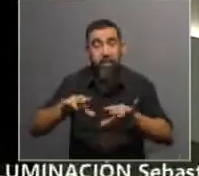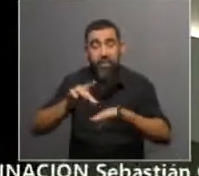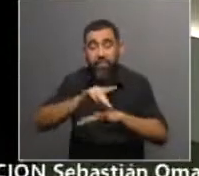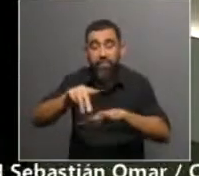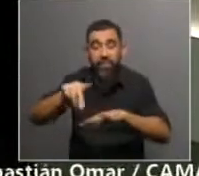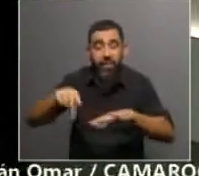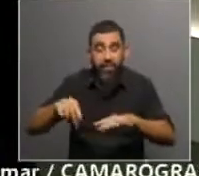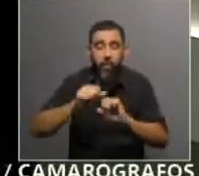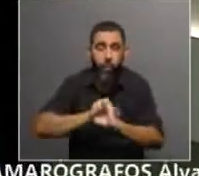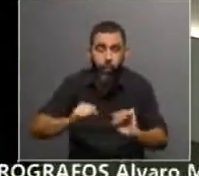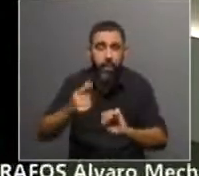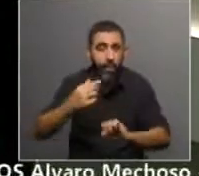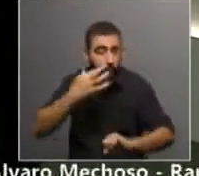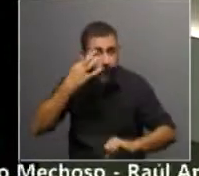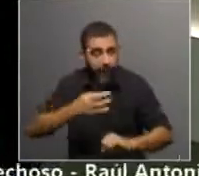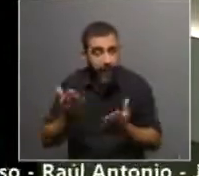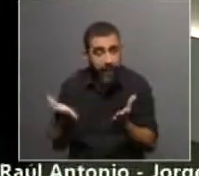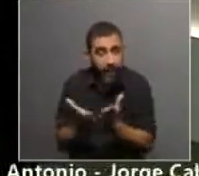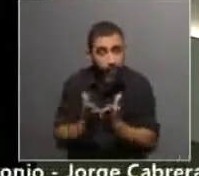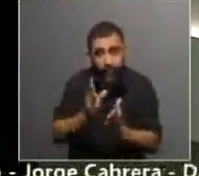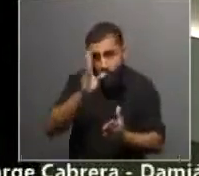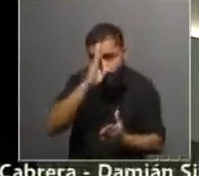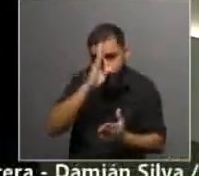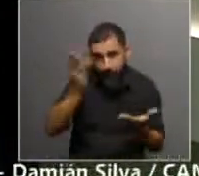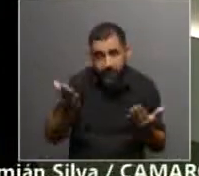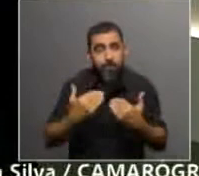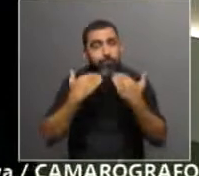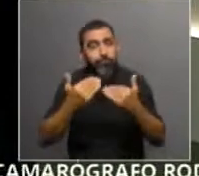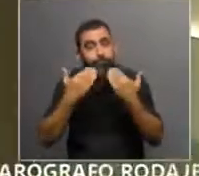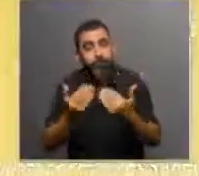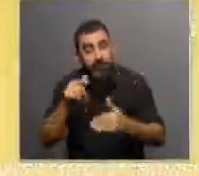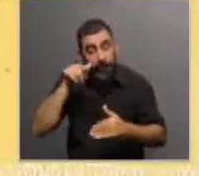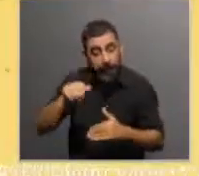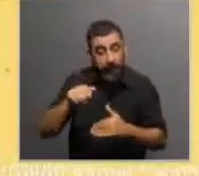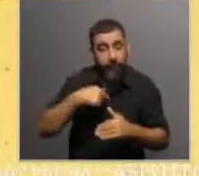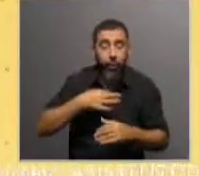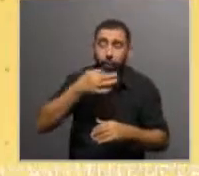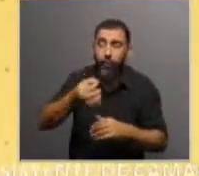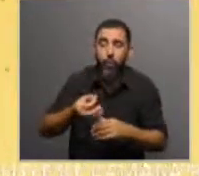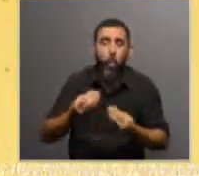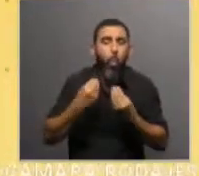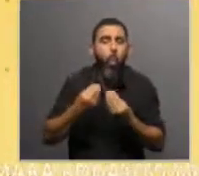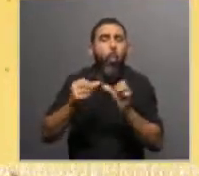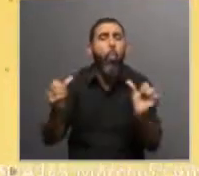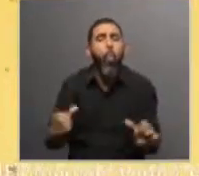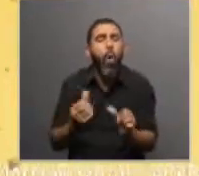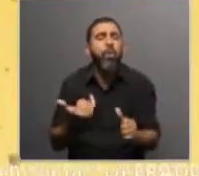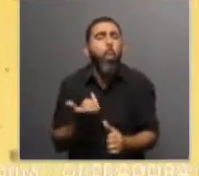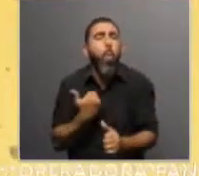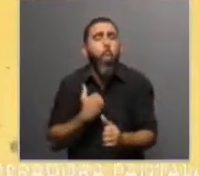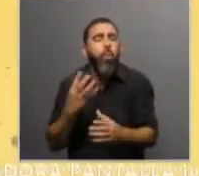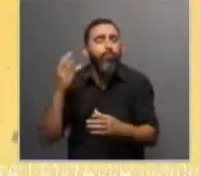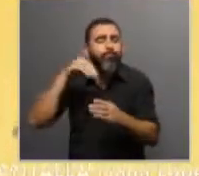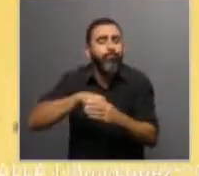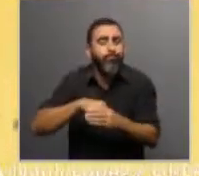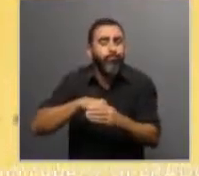es todo. El tema está en si realmente el estudiante va a aprender, Claro. ¿no? Y ahí cuando decimos cómo lo vamos a incorporar, es